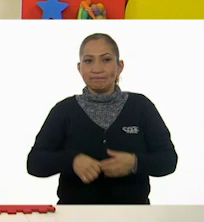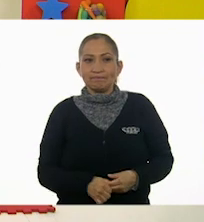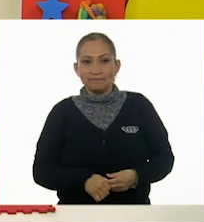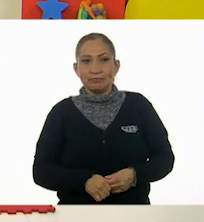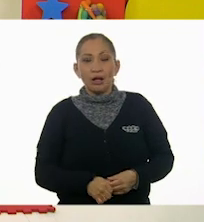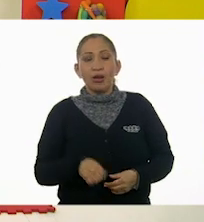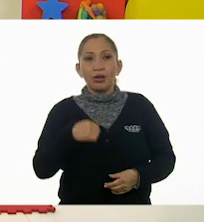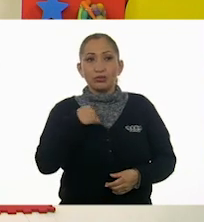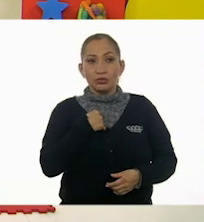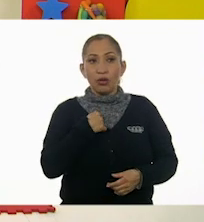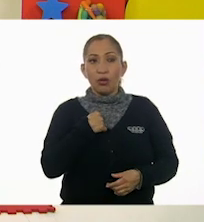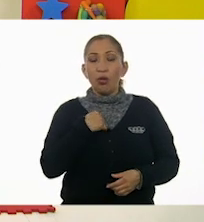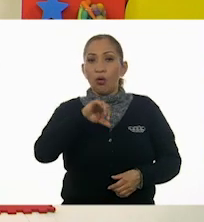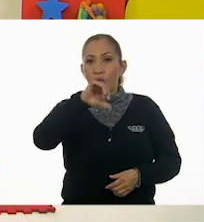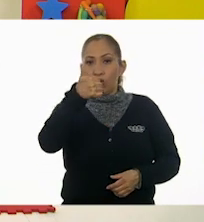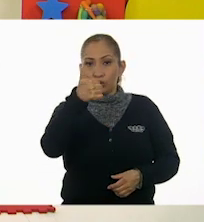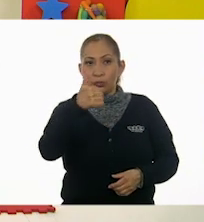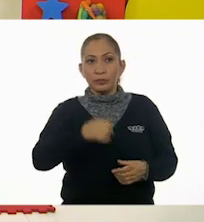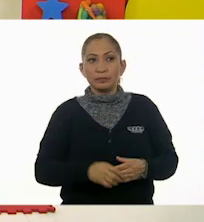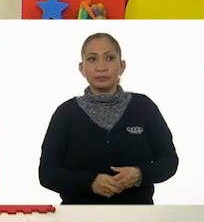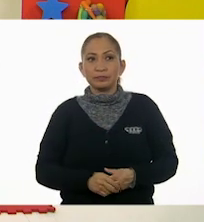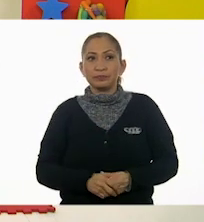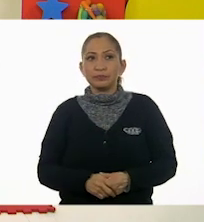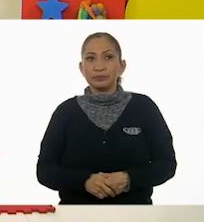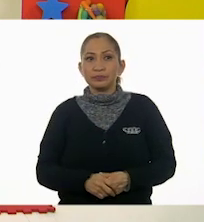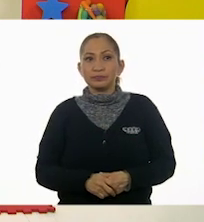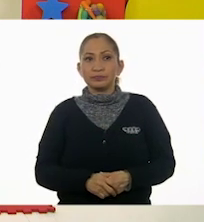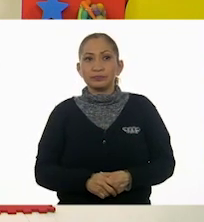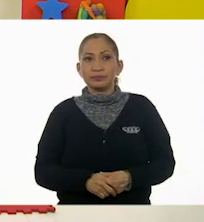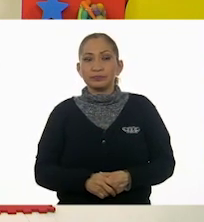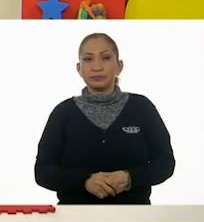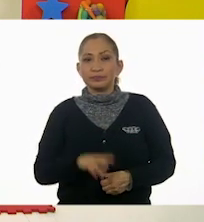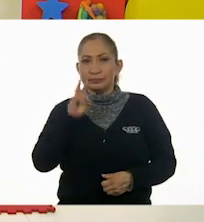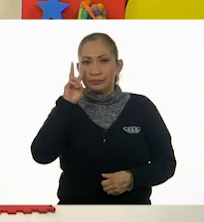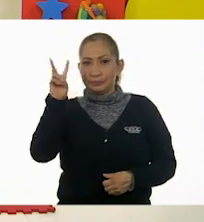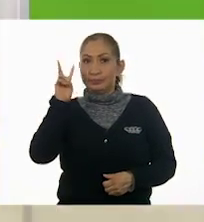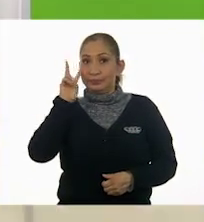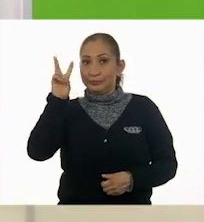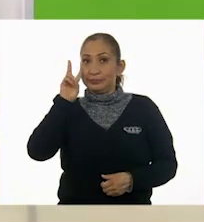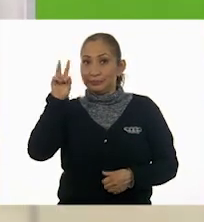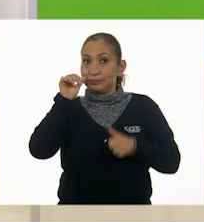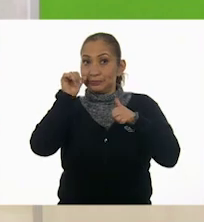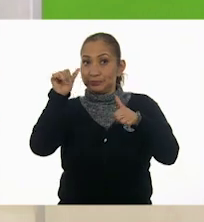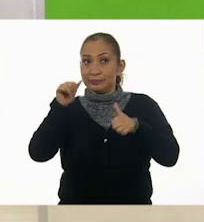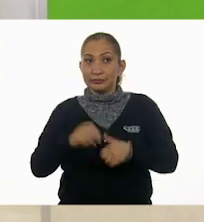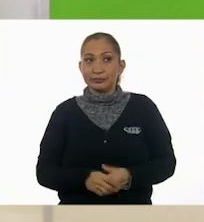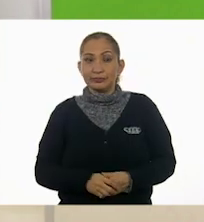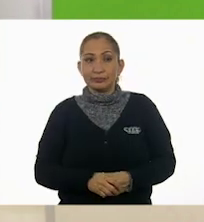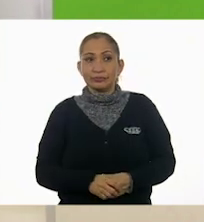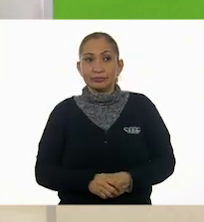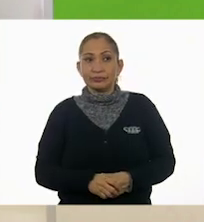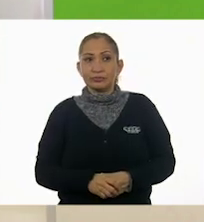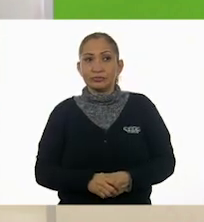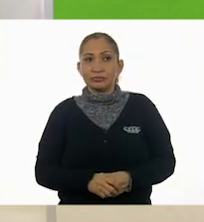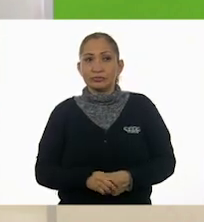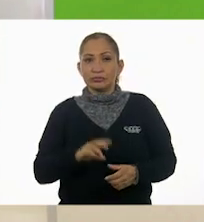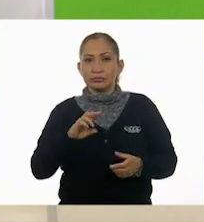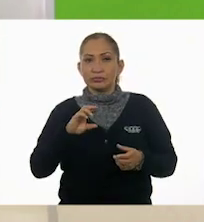voy a poner la que sigue. A ver. A ver. A